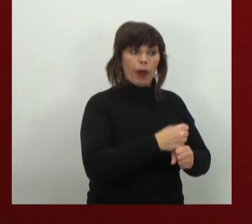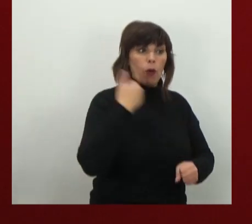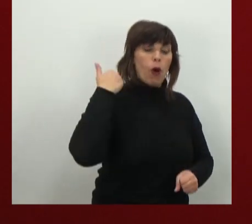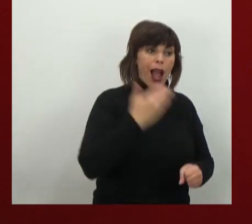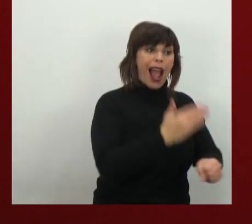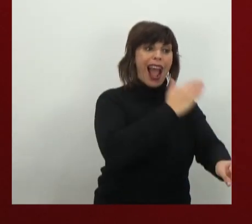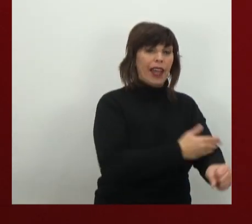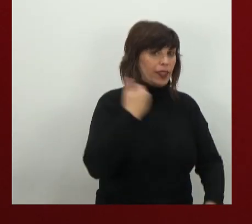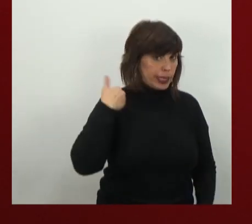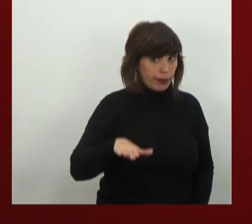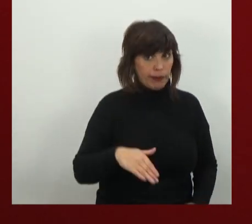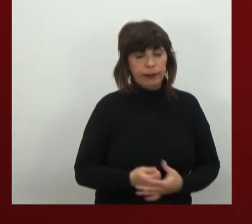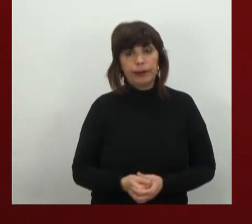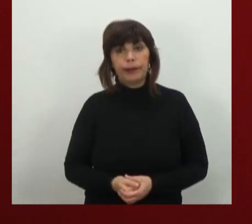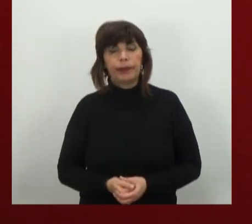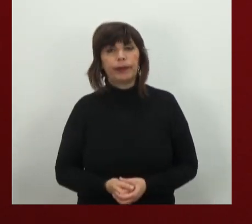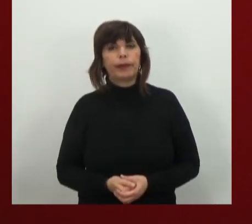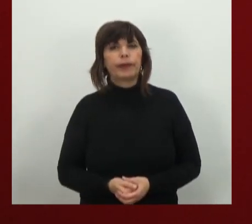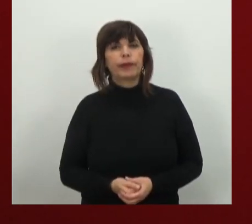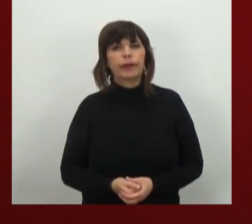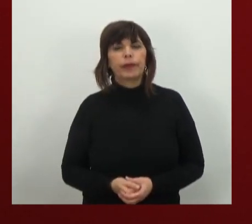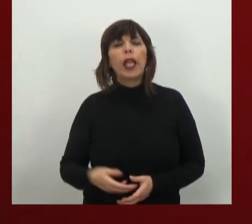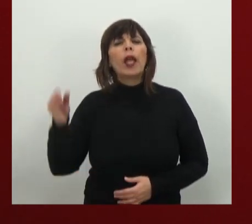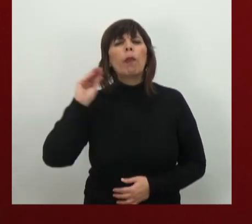Pero la pregunta es,